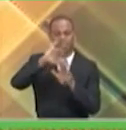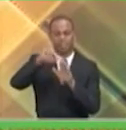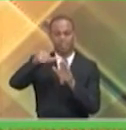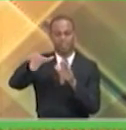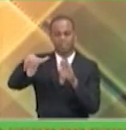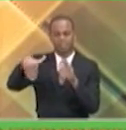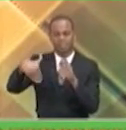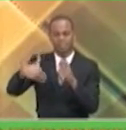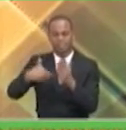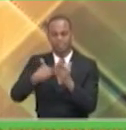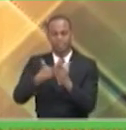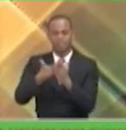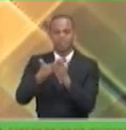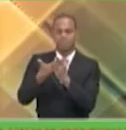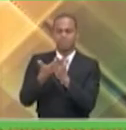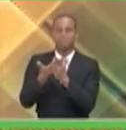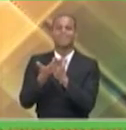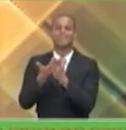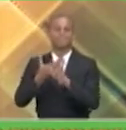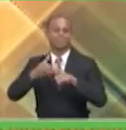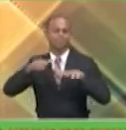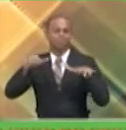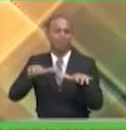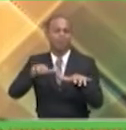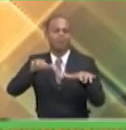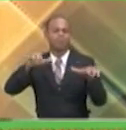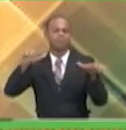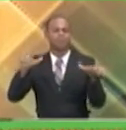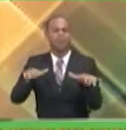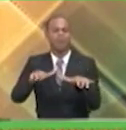todo obra para bien,